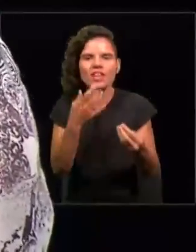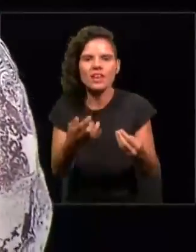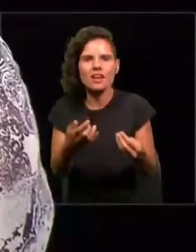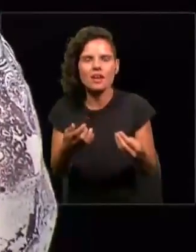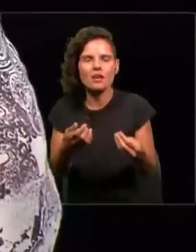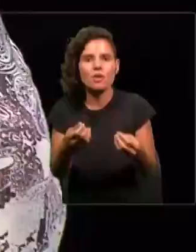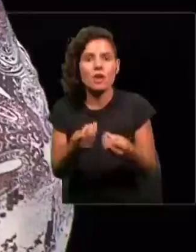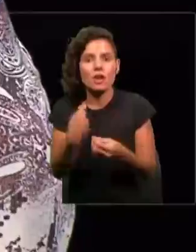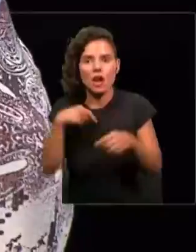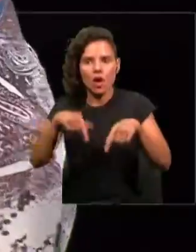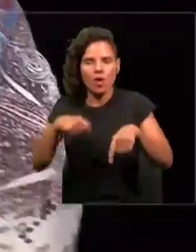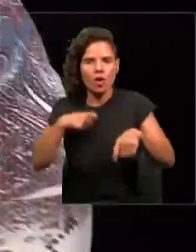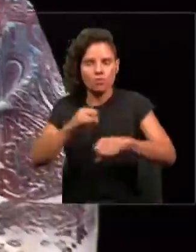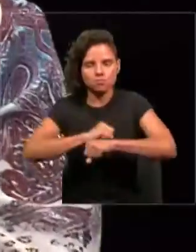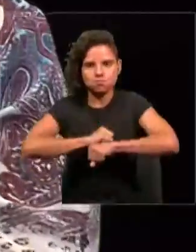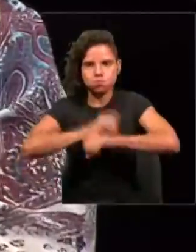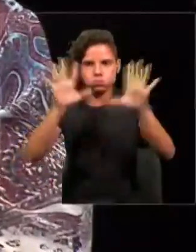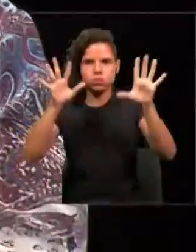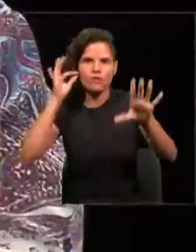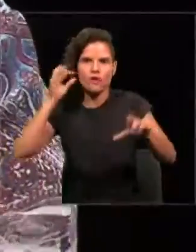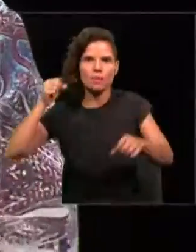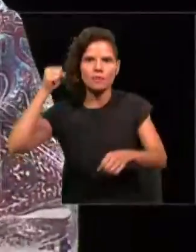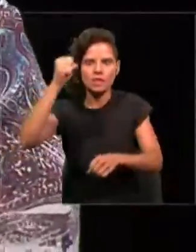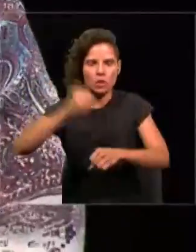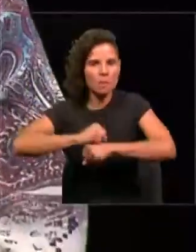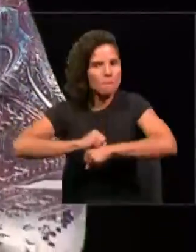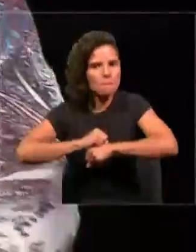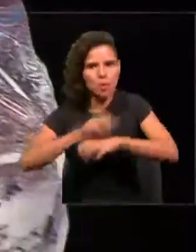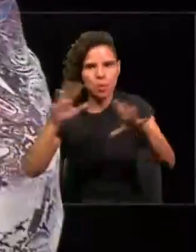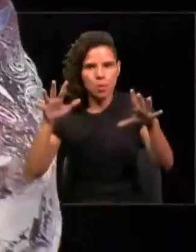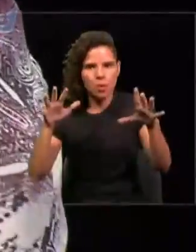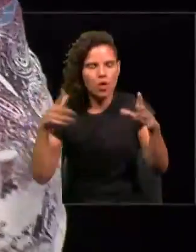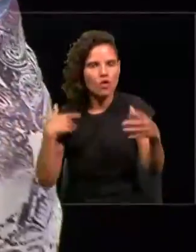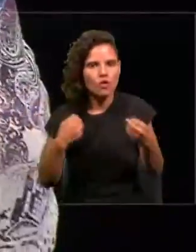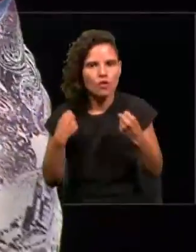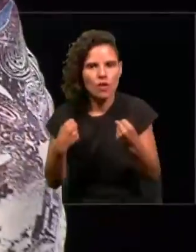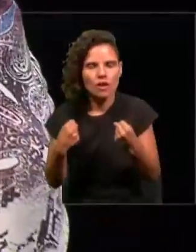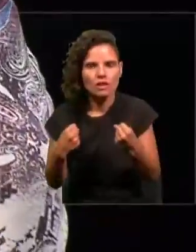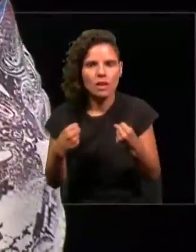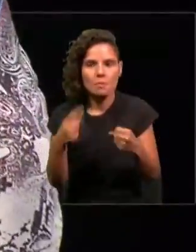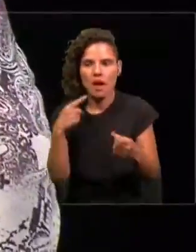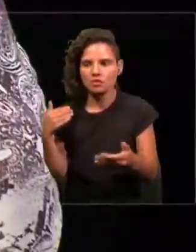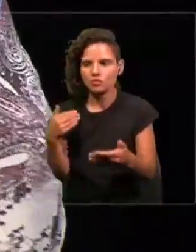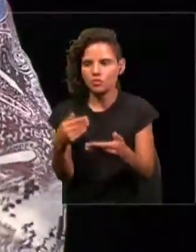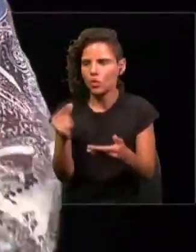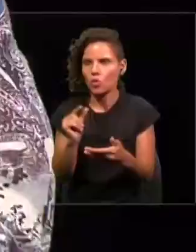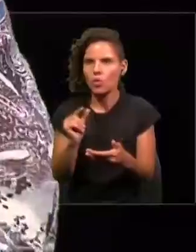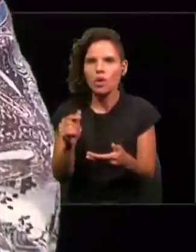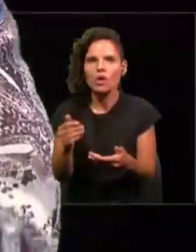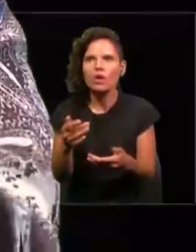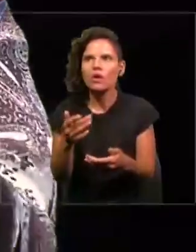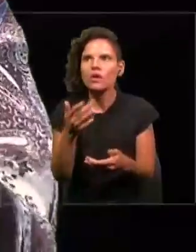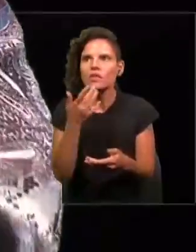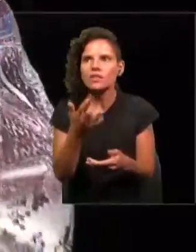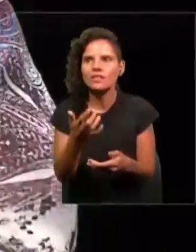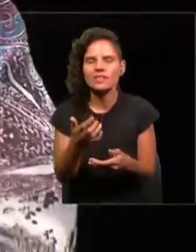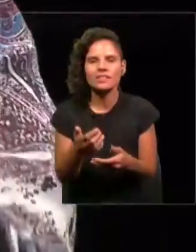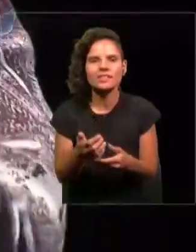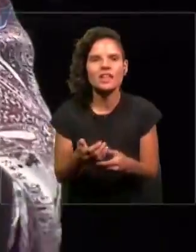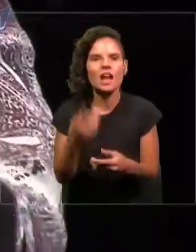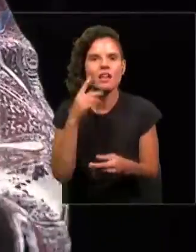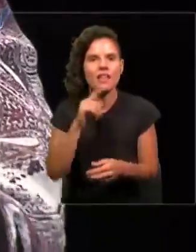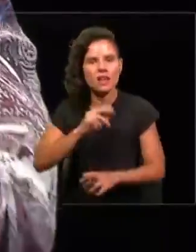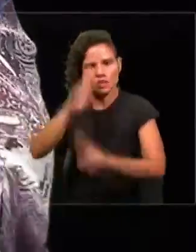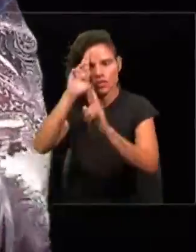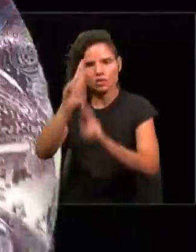estrépito feminista y el más reciente estrépito a propósito de la sacudida en torno del reconocimiento y